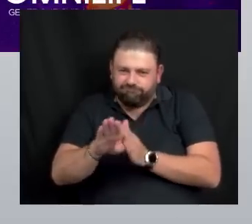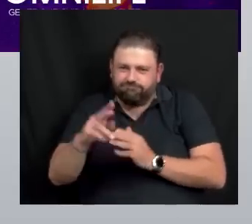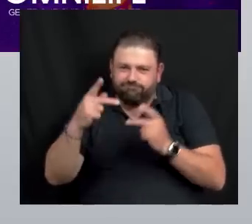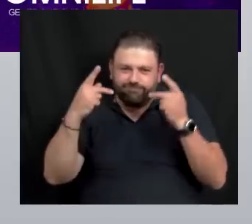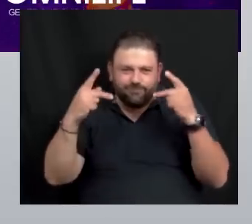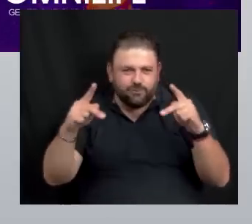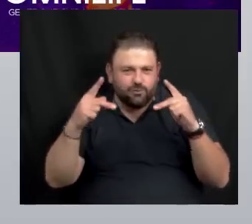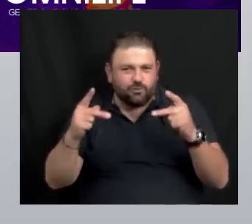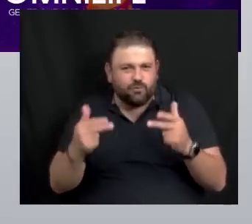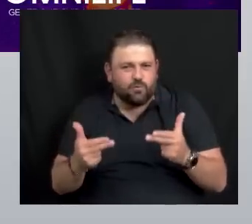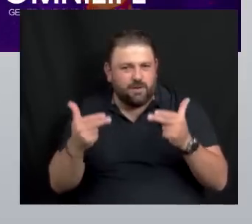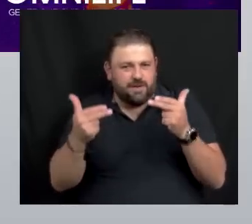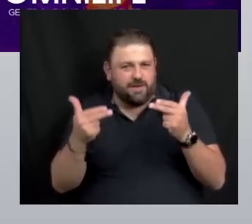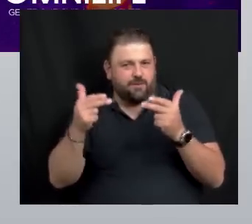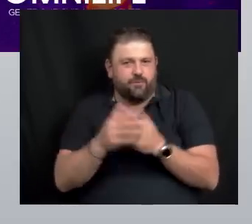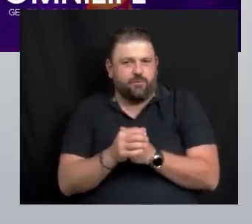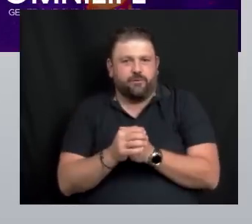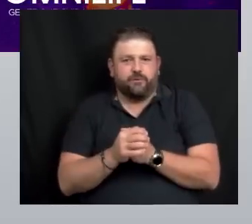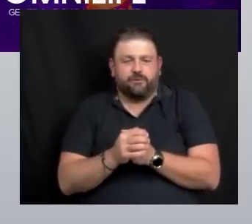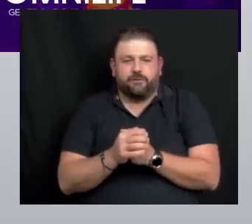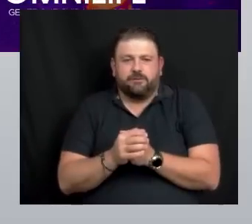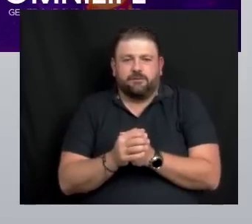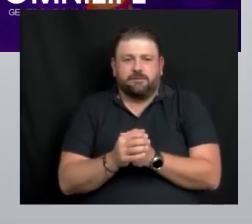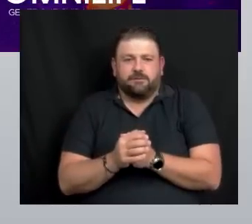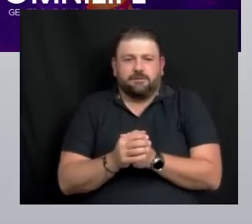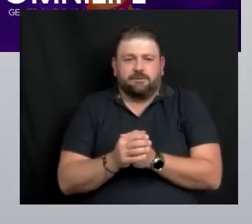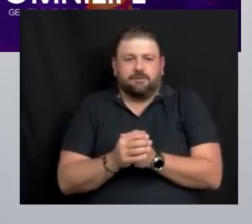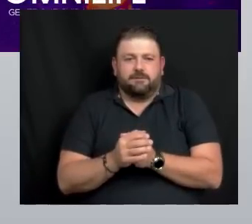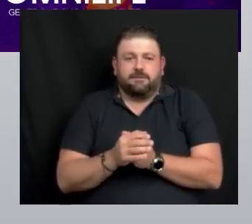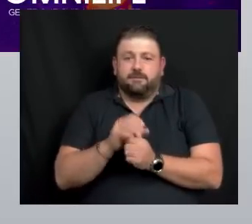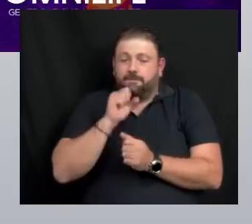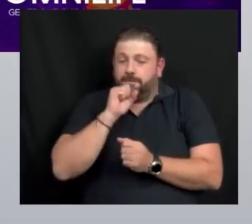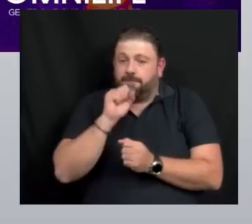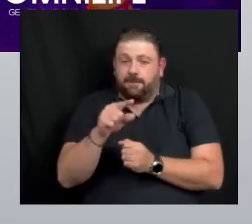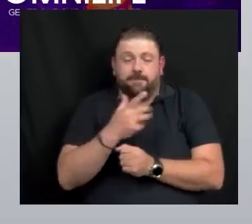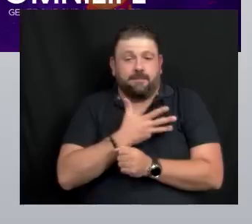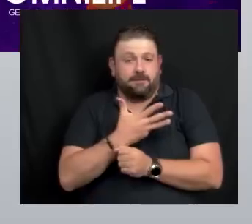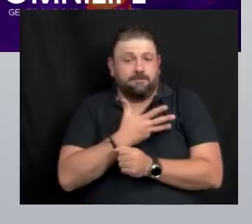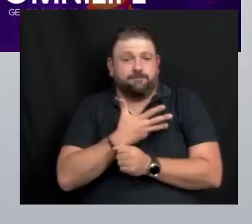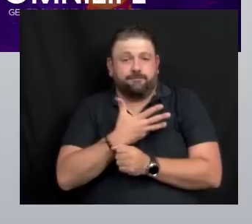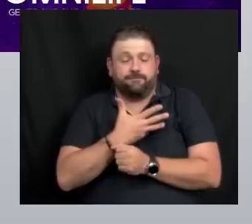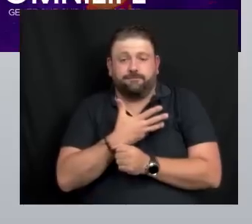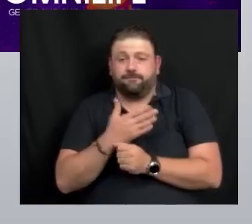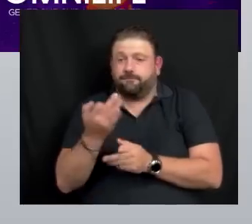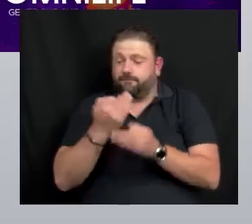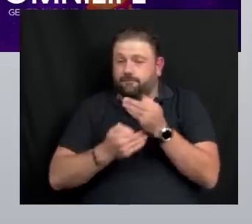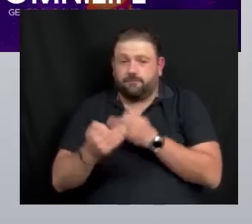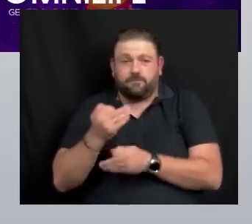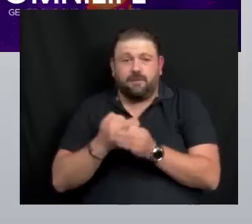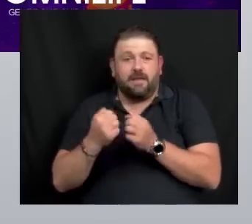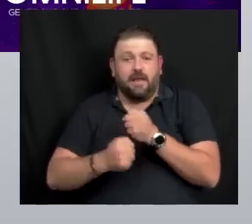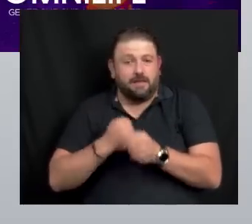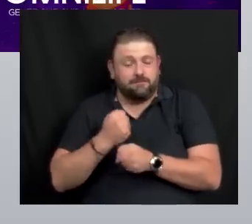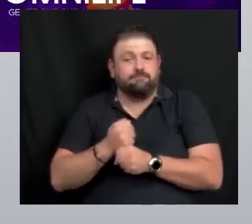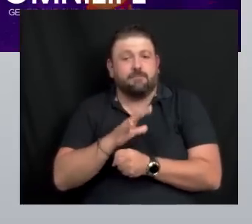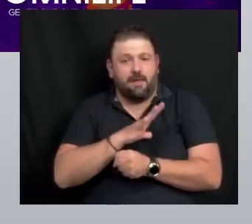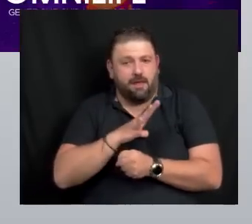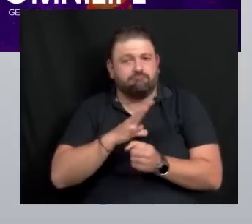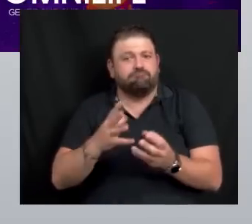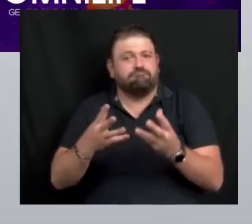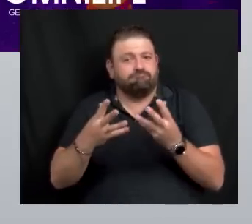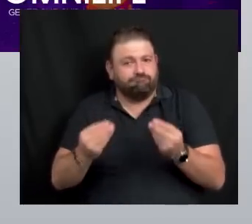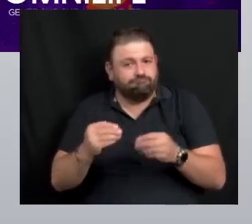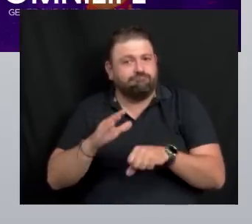todos y cada uno de ustedes. Y bueno, pues por ahí también tenemos el resto del año con muchos sí. eventos,